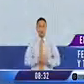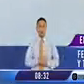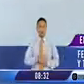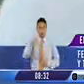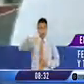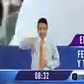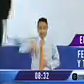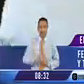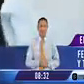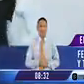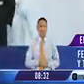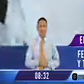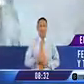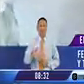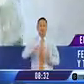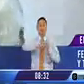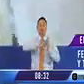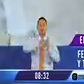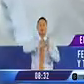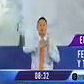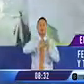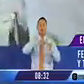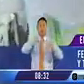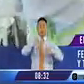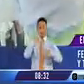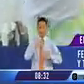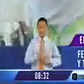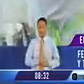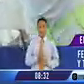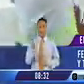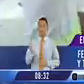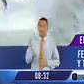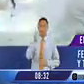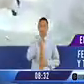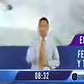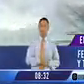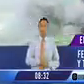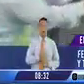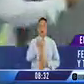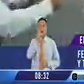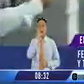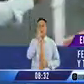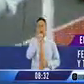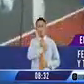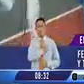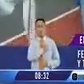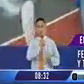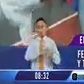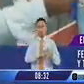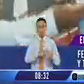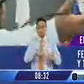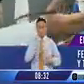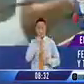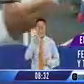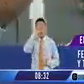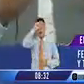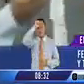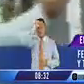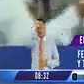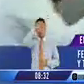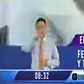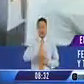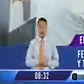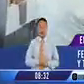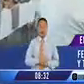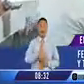gallina, tenemos los cuyes que ya habíamos visto también, acá tenemos más comida típica, vea nomás. La fritada, tenemos